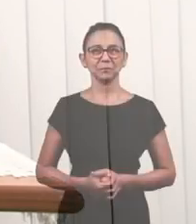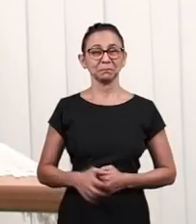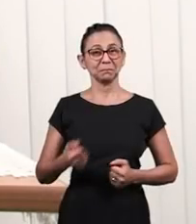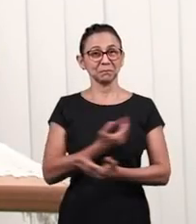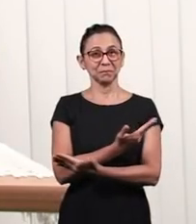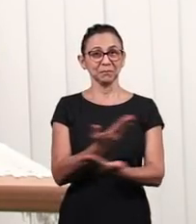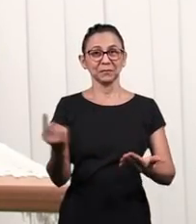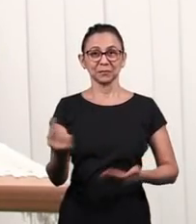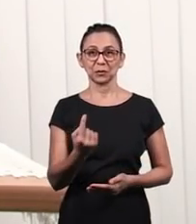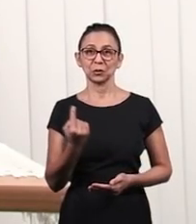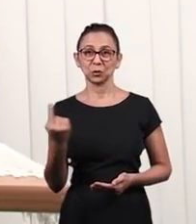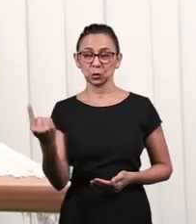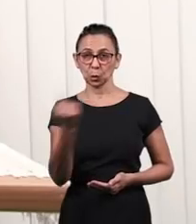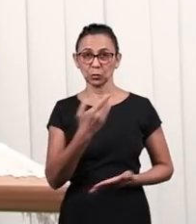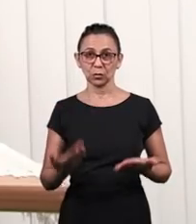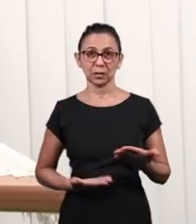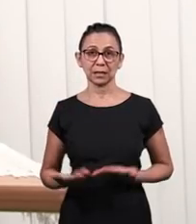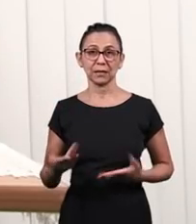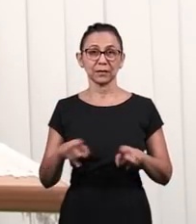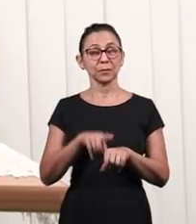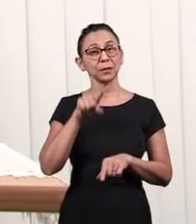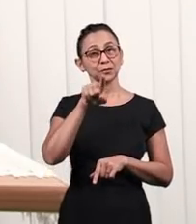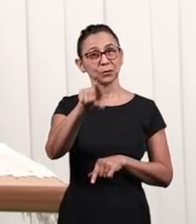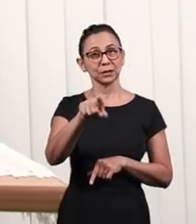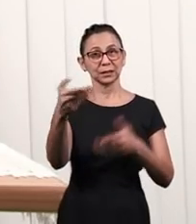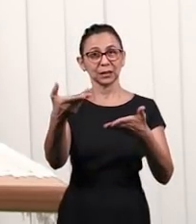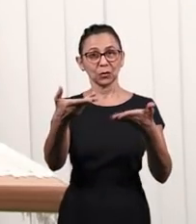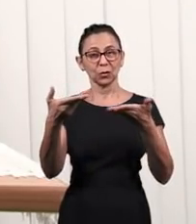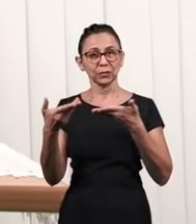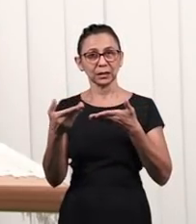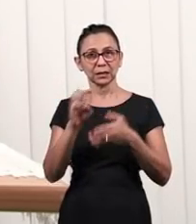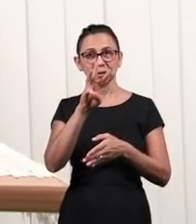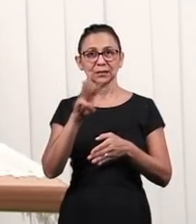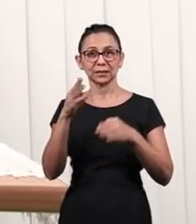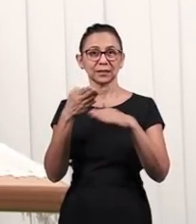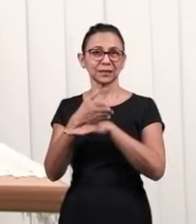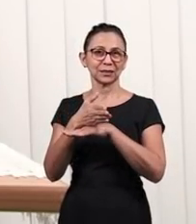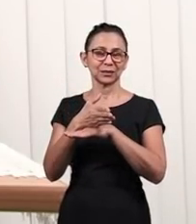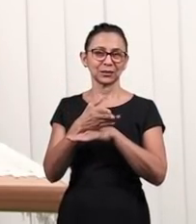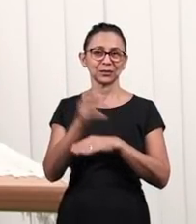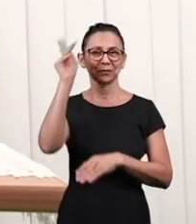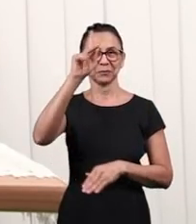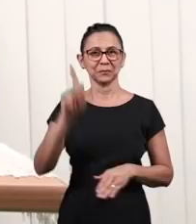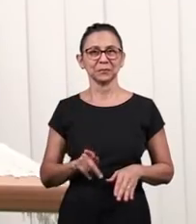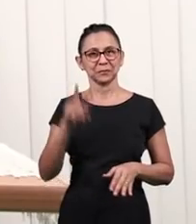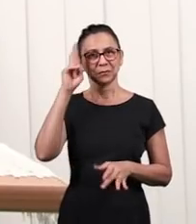Yo quiero saludar a todos los hermanos y a usted, nuestro invitado, que entró a este link con la paz del Señor